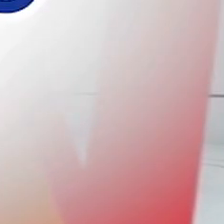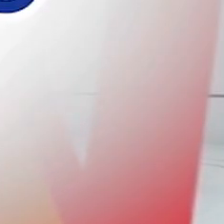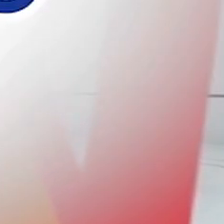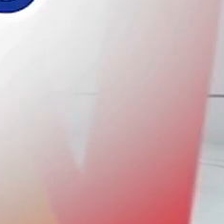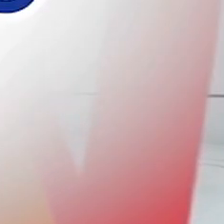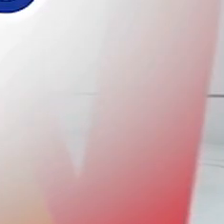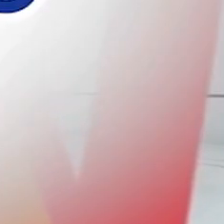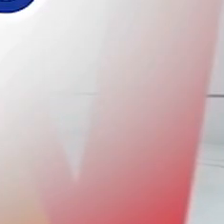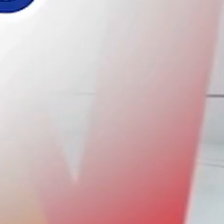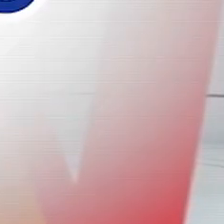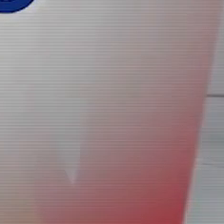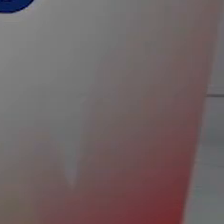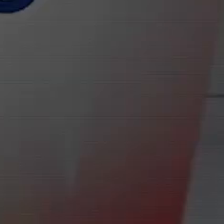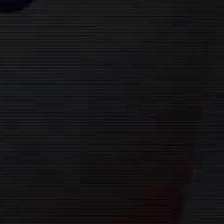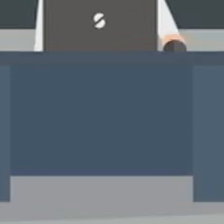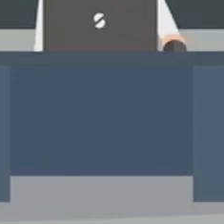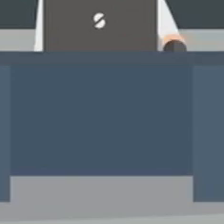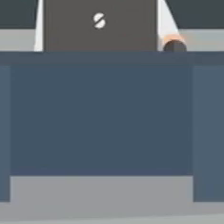Rica Televisión.